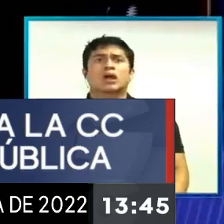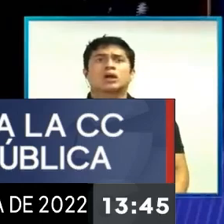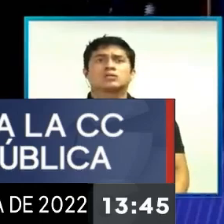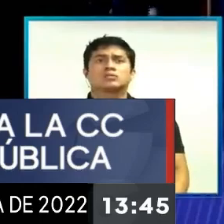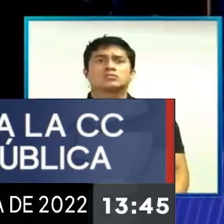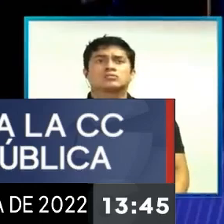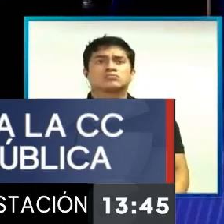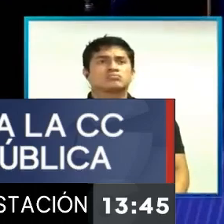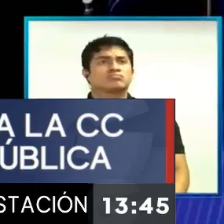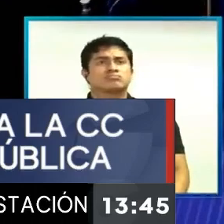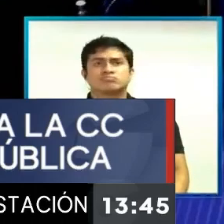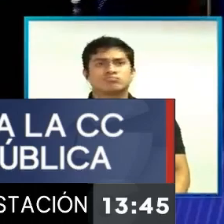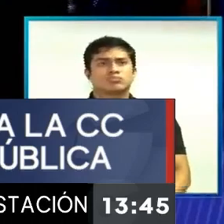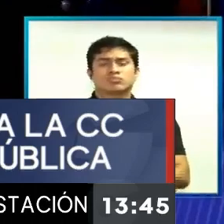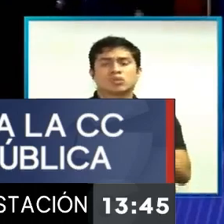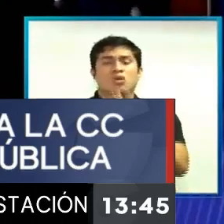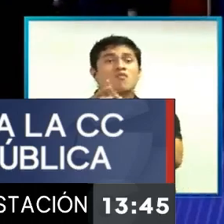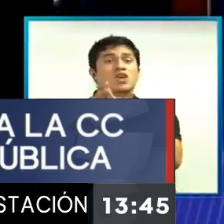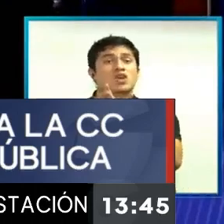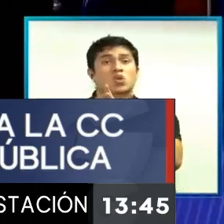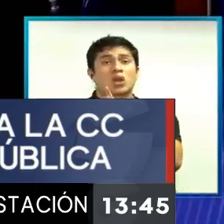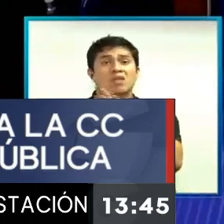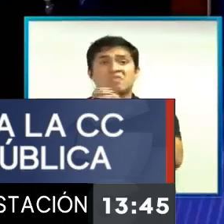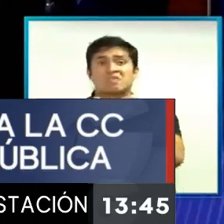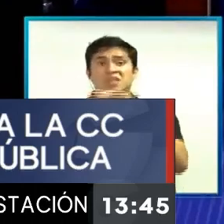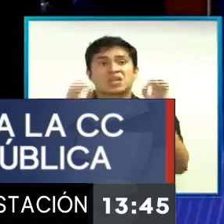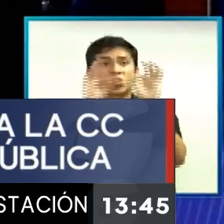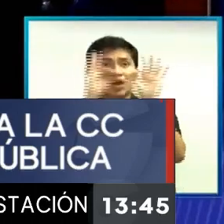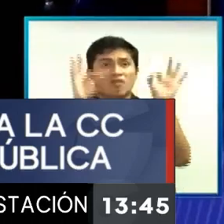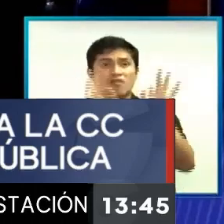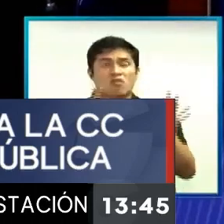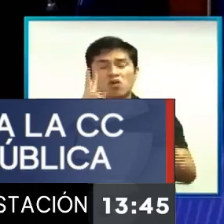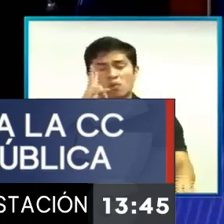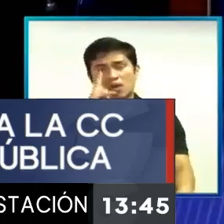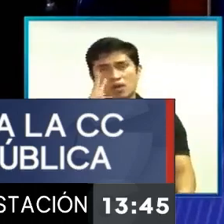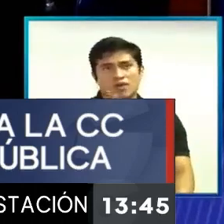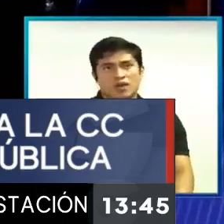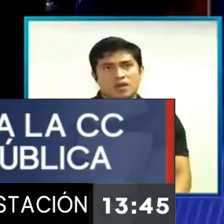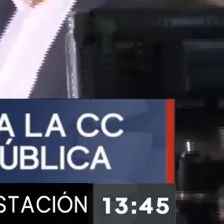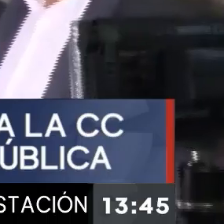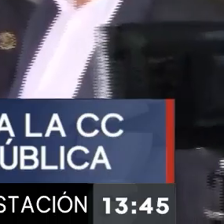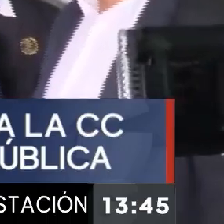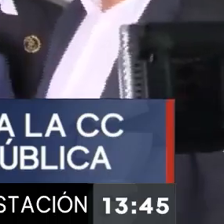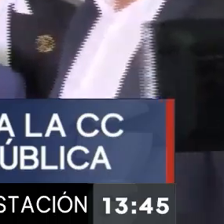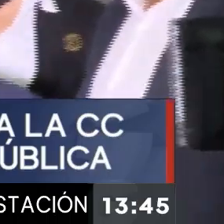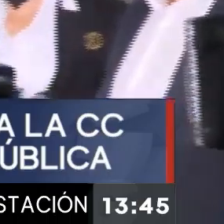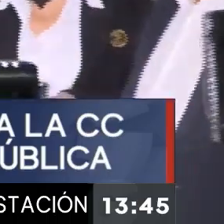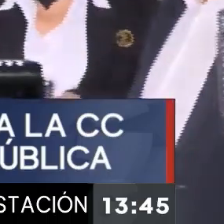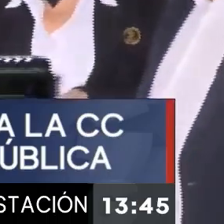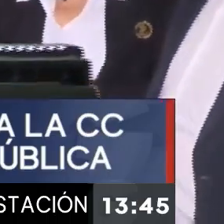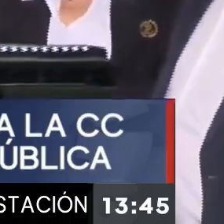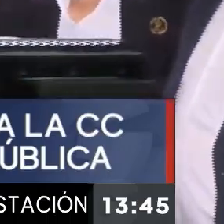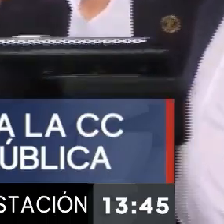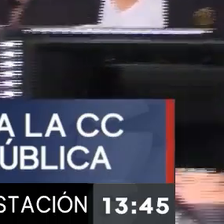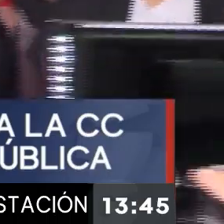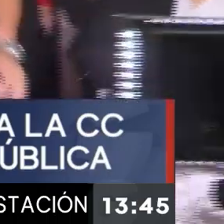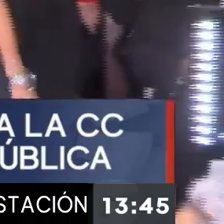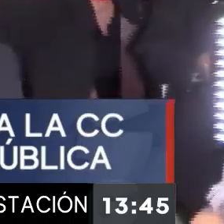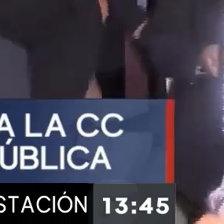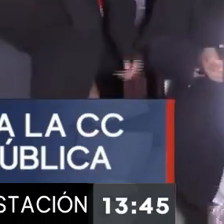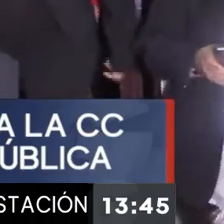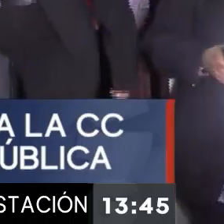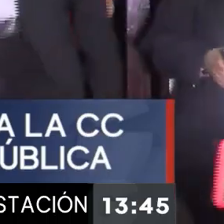opinión jurídica sobre la iniciativa 6076 que regula el uso de la fuerza pública y que ha sido calificada como